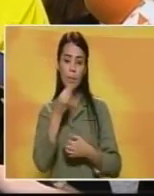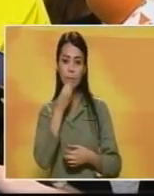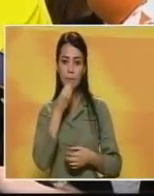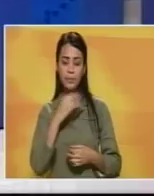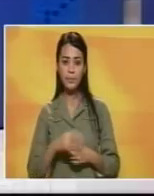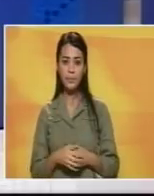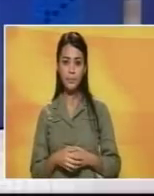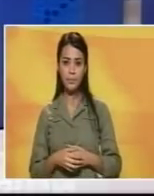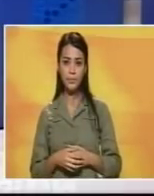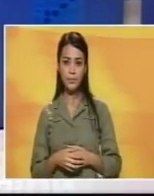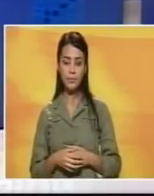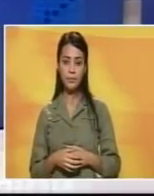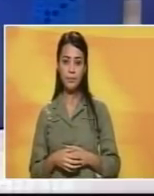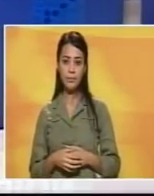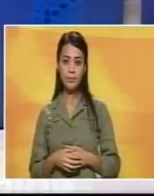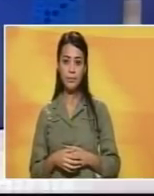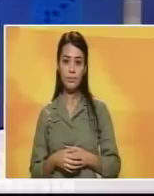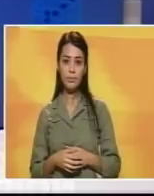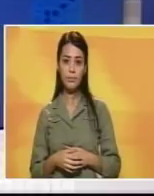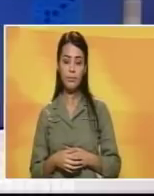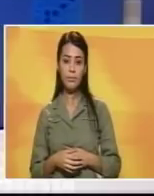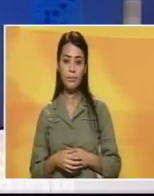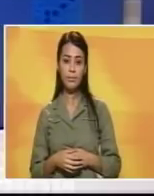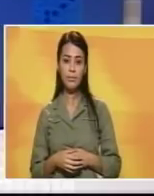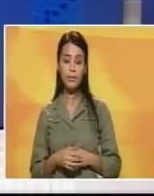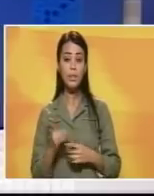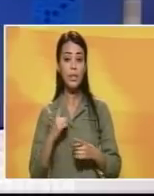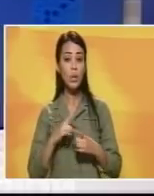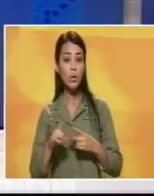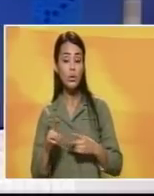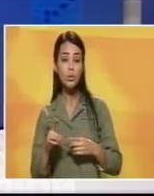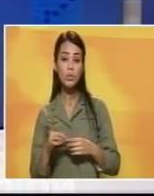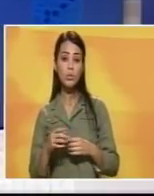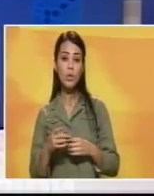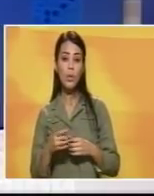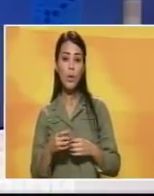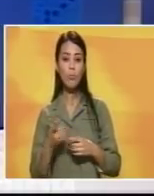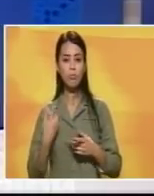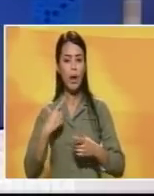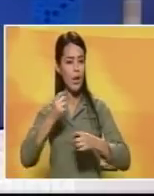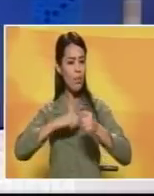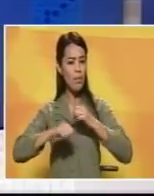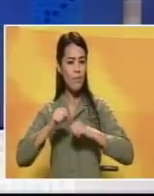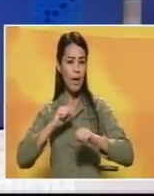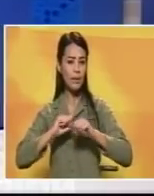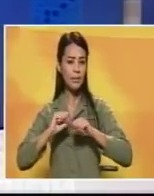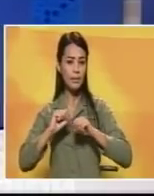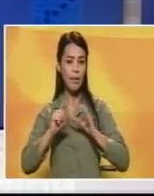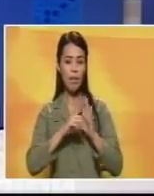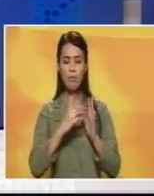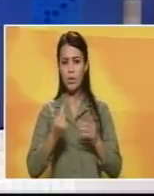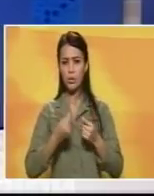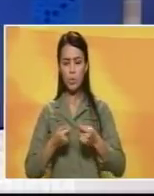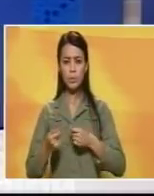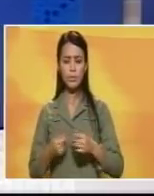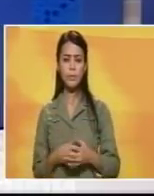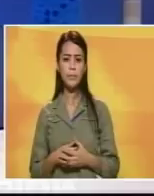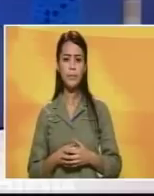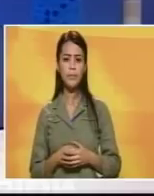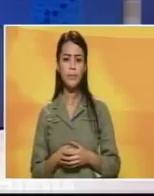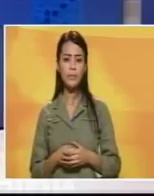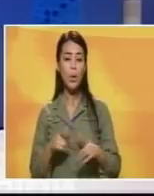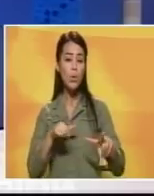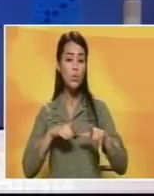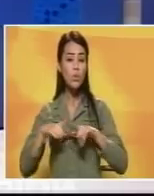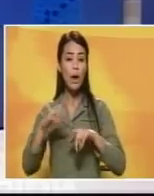agroalimentaria. La Superintendencia Nacional para la Defensa de los Derechos Socioeconómicos, SUNDE, decomisó en un local ubicado